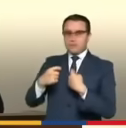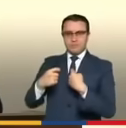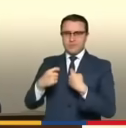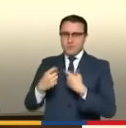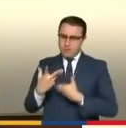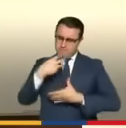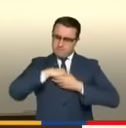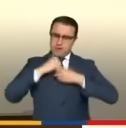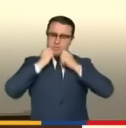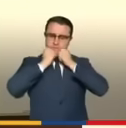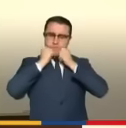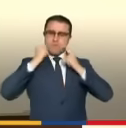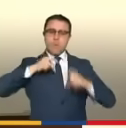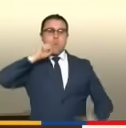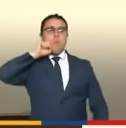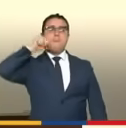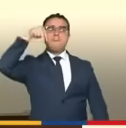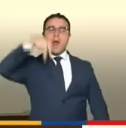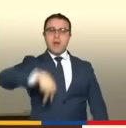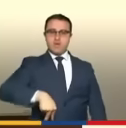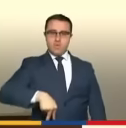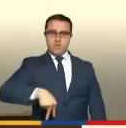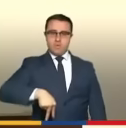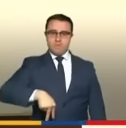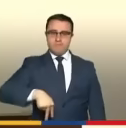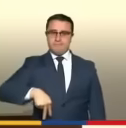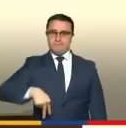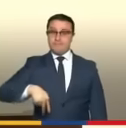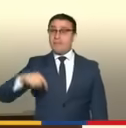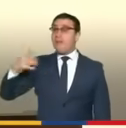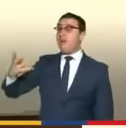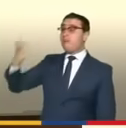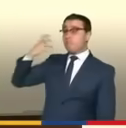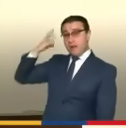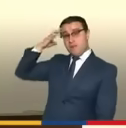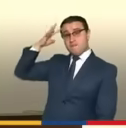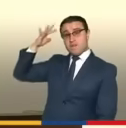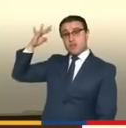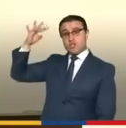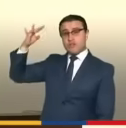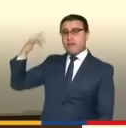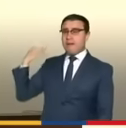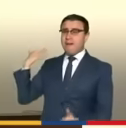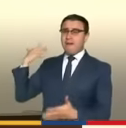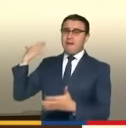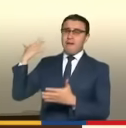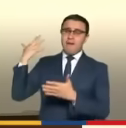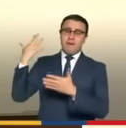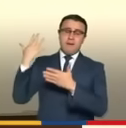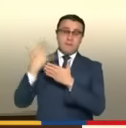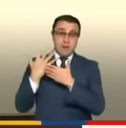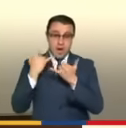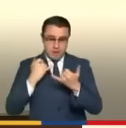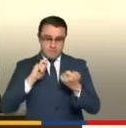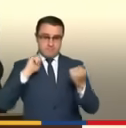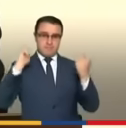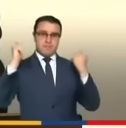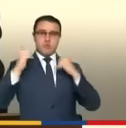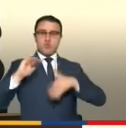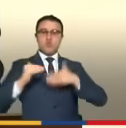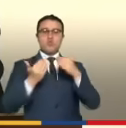esa filosofía es que se han construido estos proyectos de ley que ustedes tienen bajo su